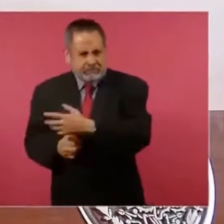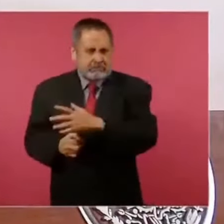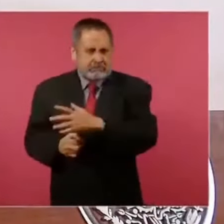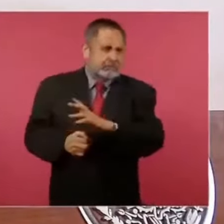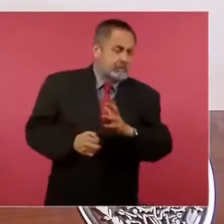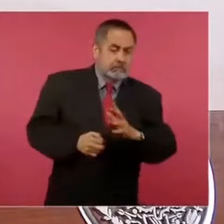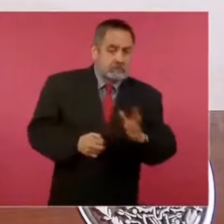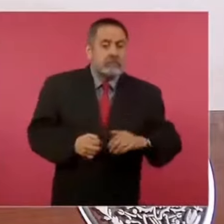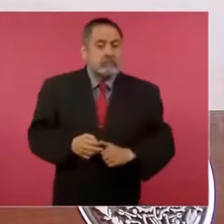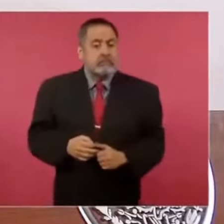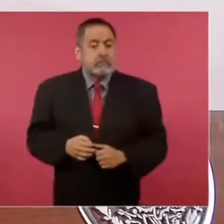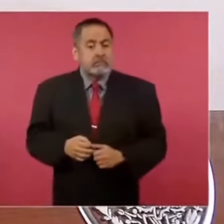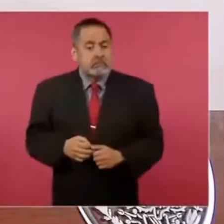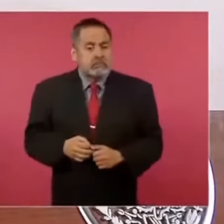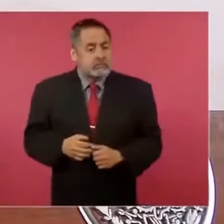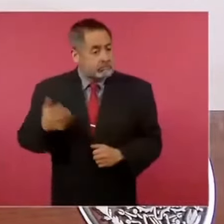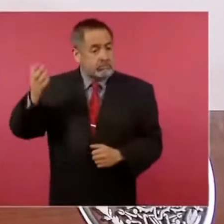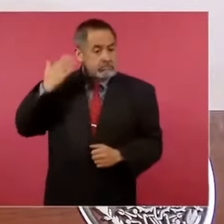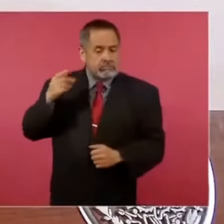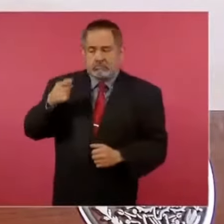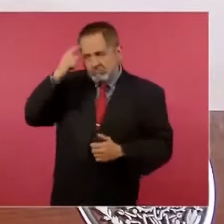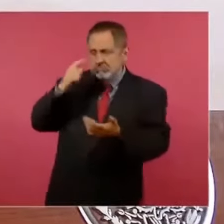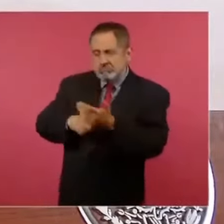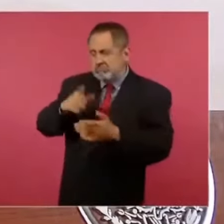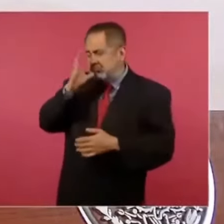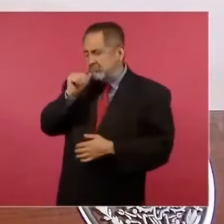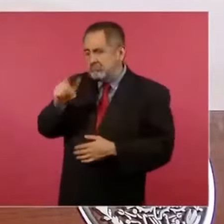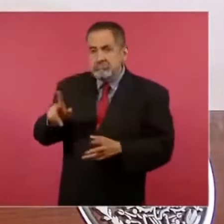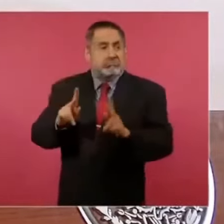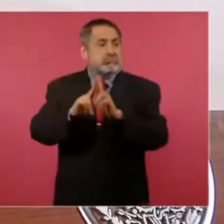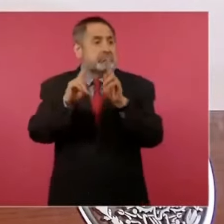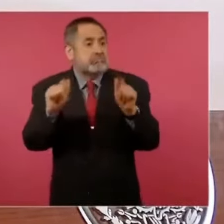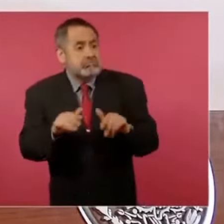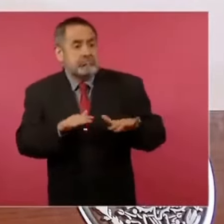podían llevarse a cabo cambios de manera pacífica.